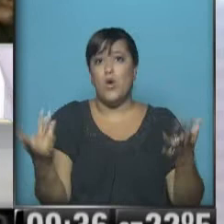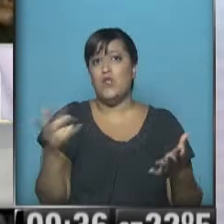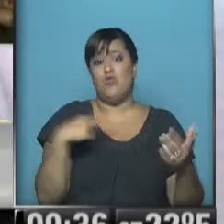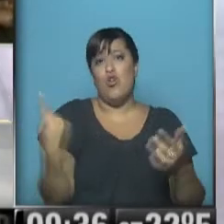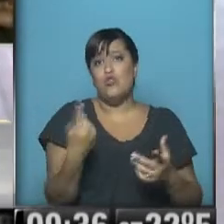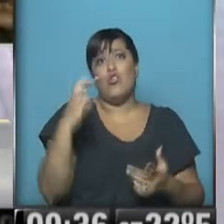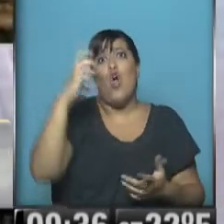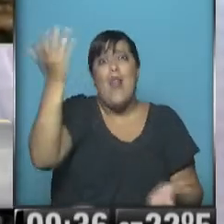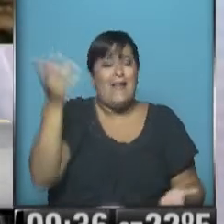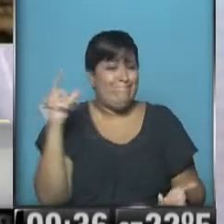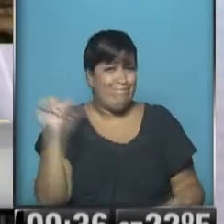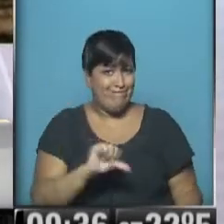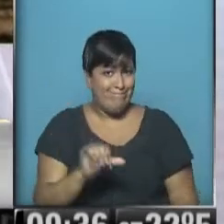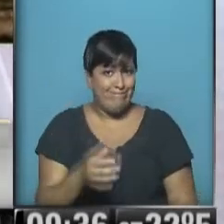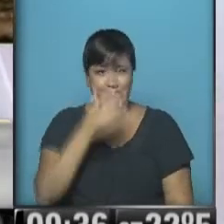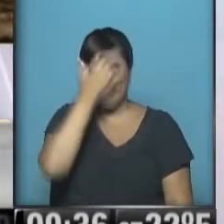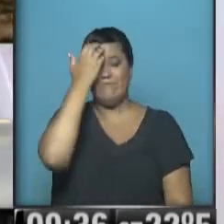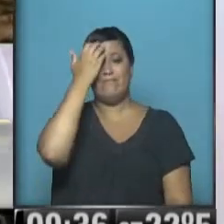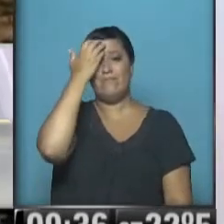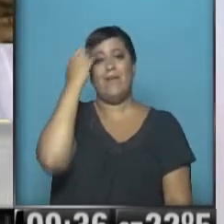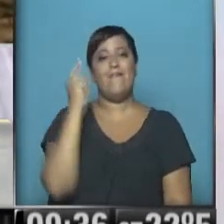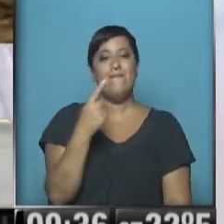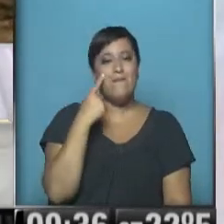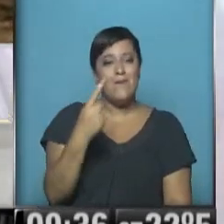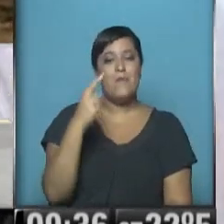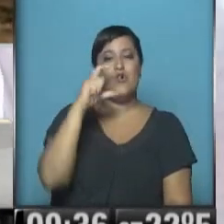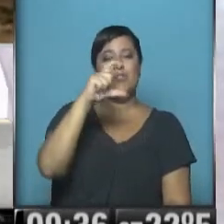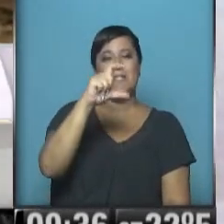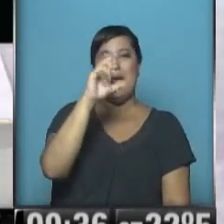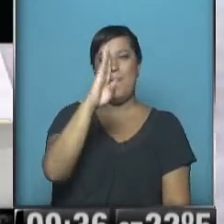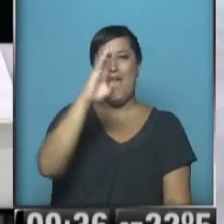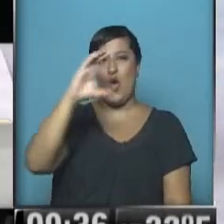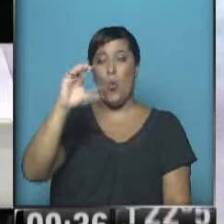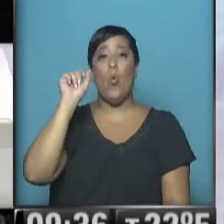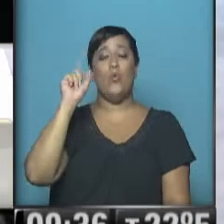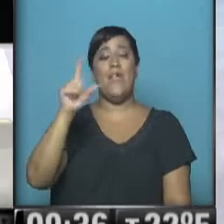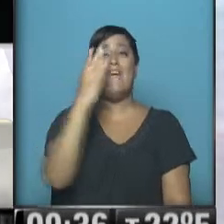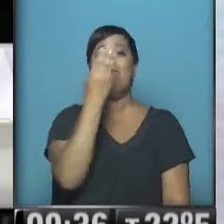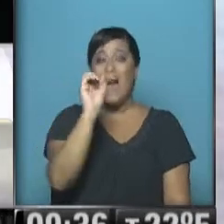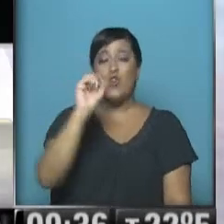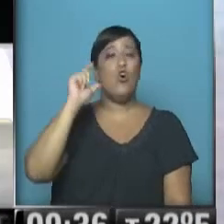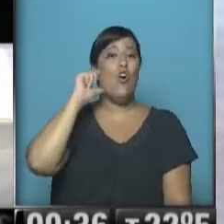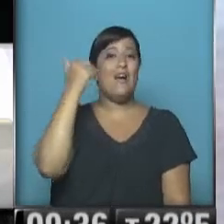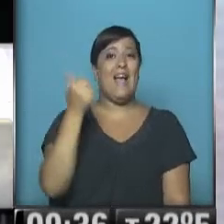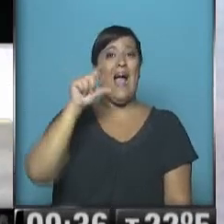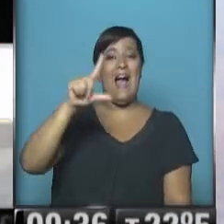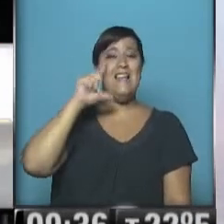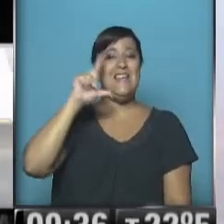dólares. Estamos viendo la cuenta bancaria en este momento del Banco Galicia, la